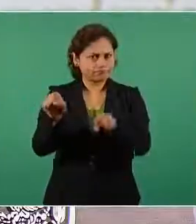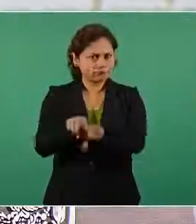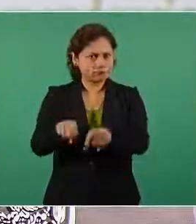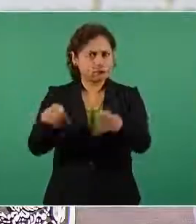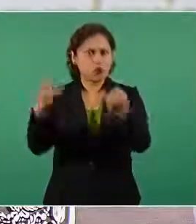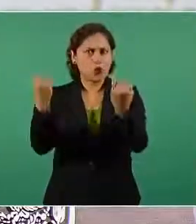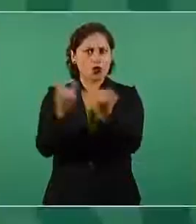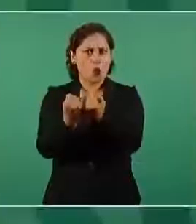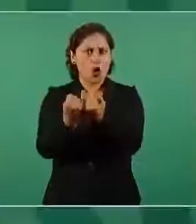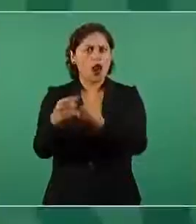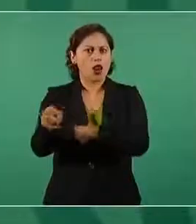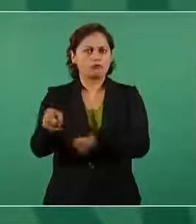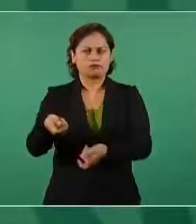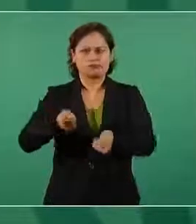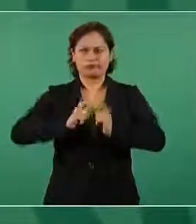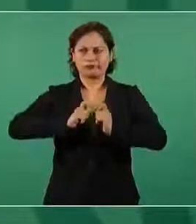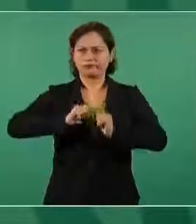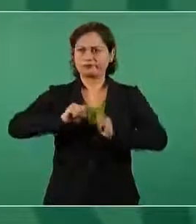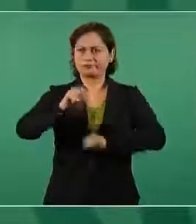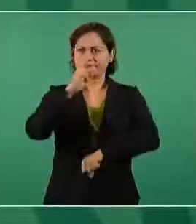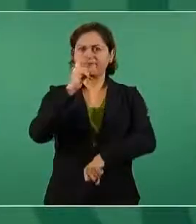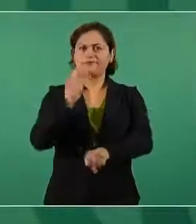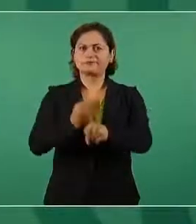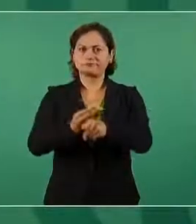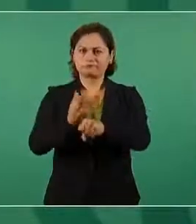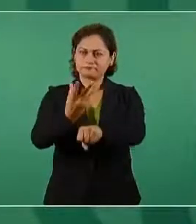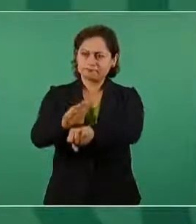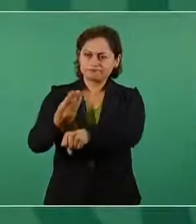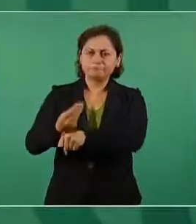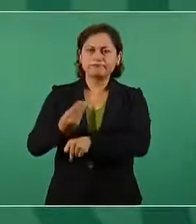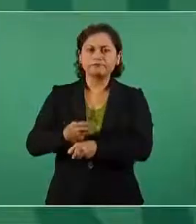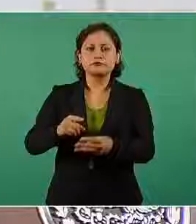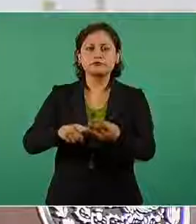Y la empresa de los trenes.